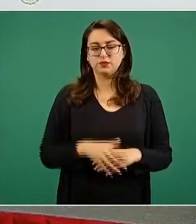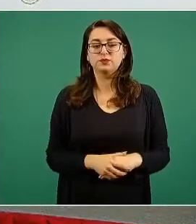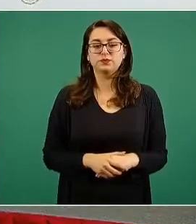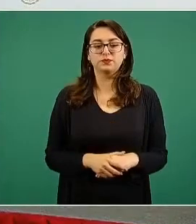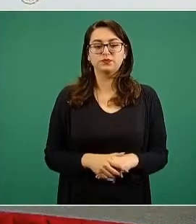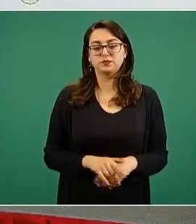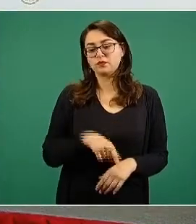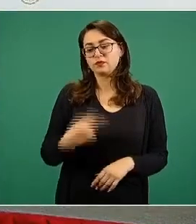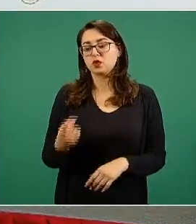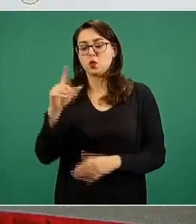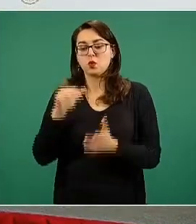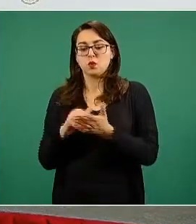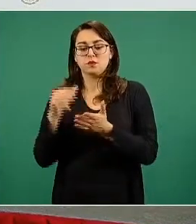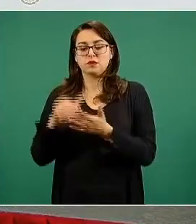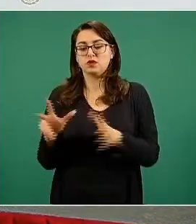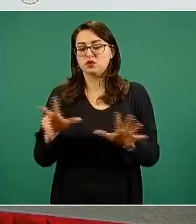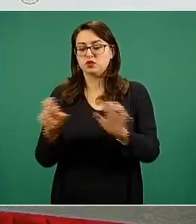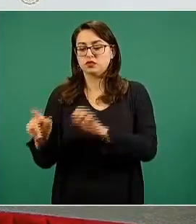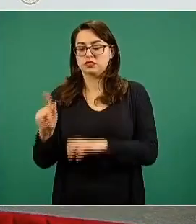y